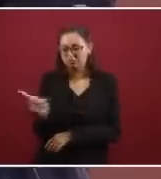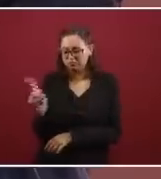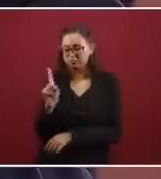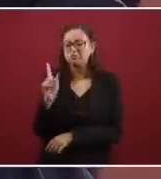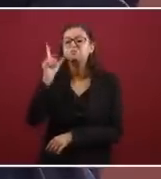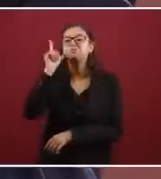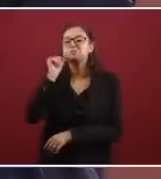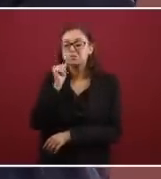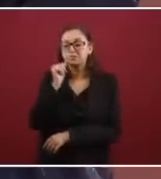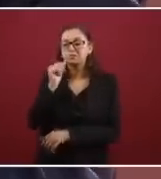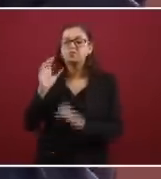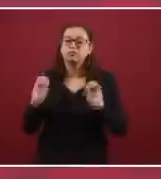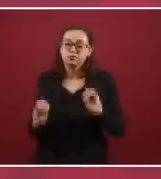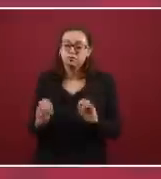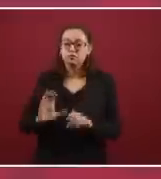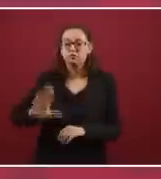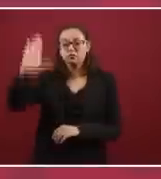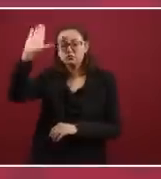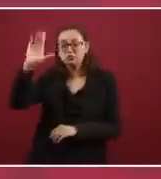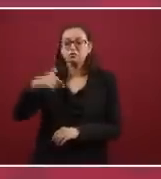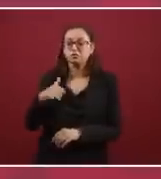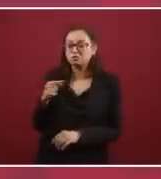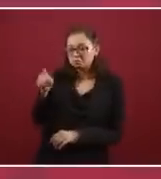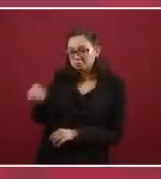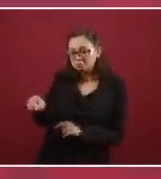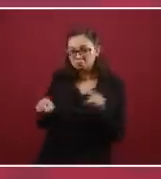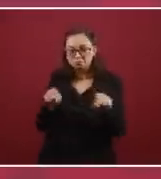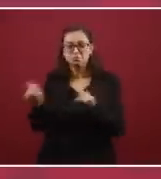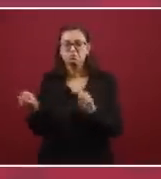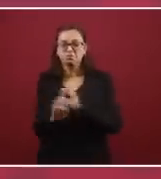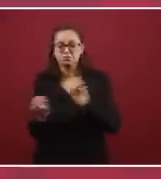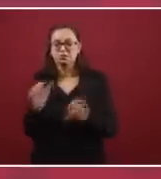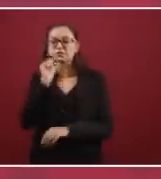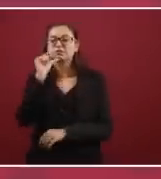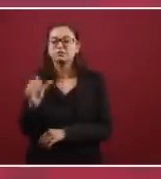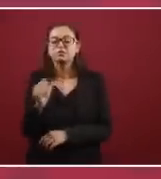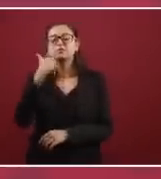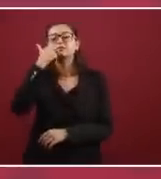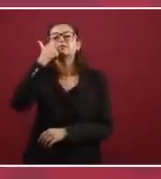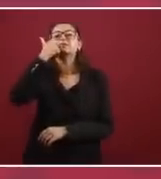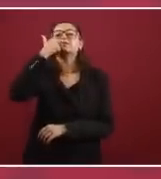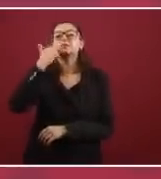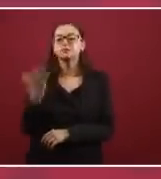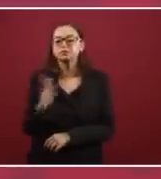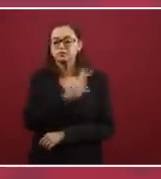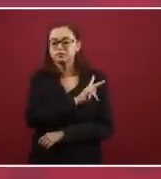preguntado o han levantado la mano y yo no les he dado la palabra, porque quiero